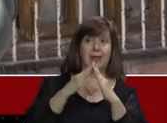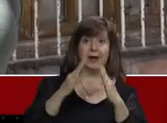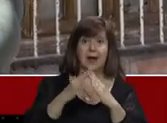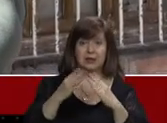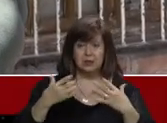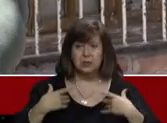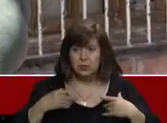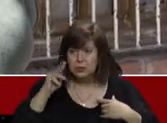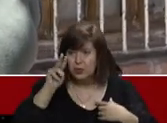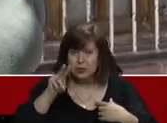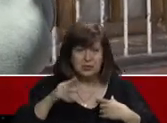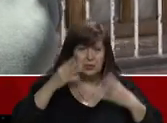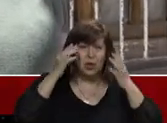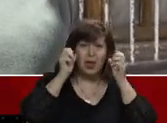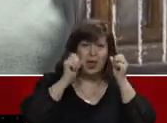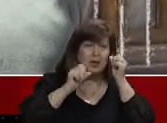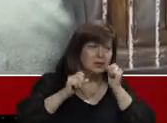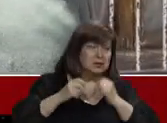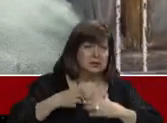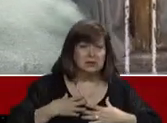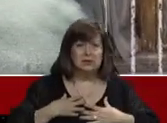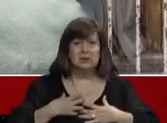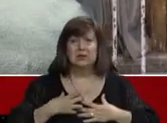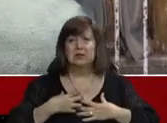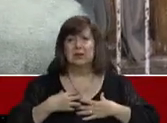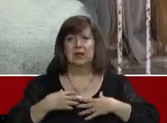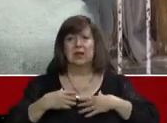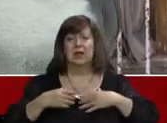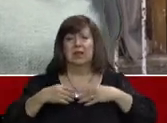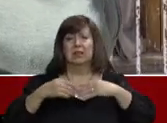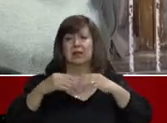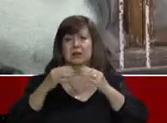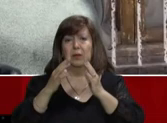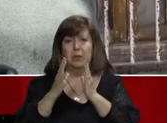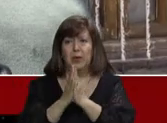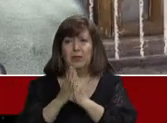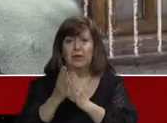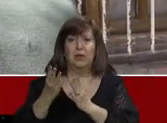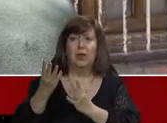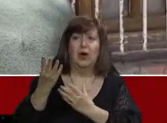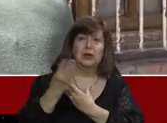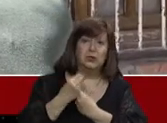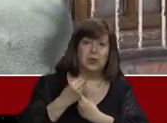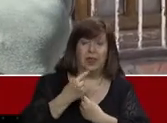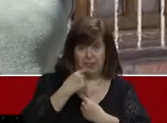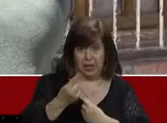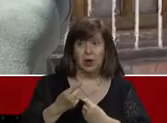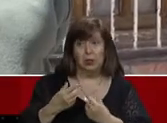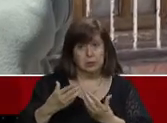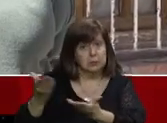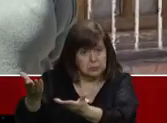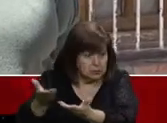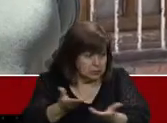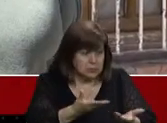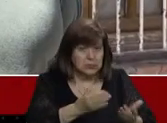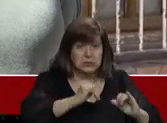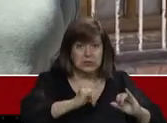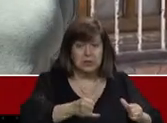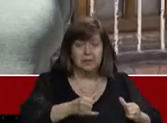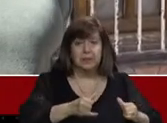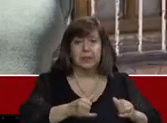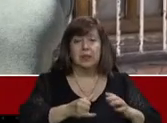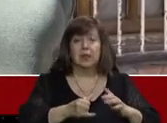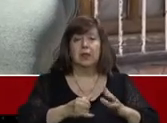lastimada me pidió por favor que no la dejara de un lado y había sido que se había